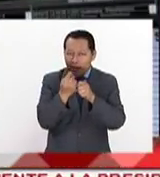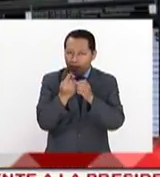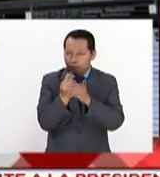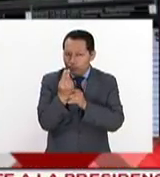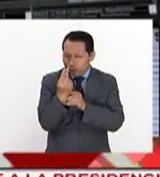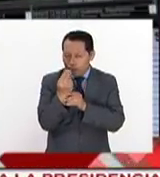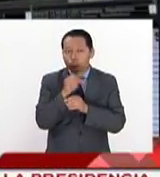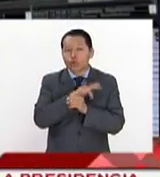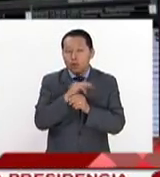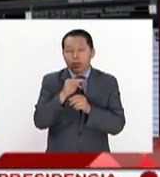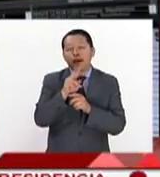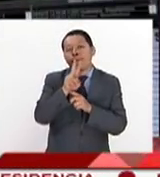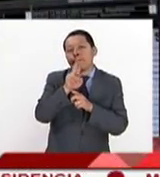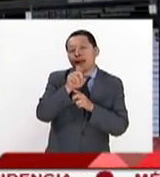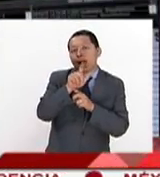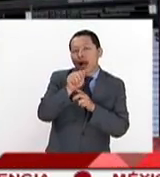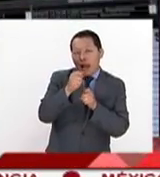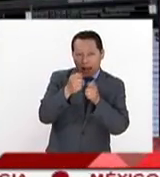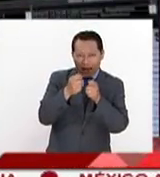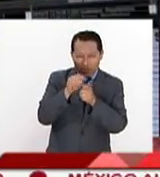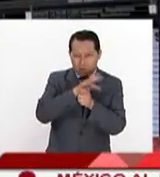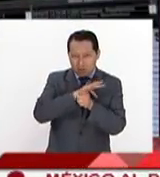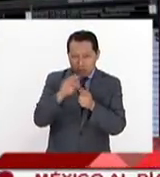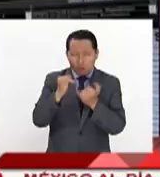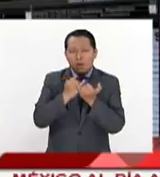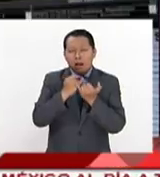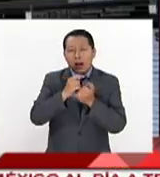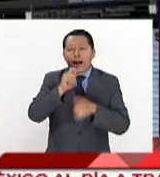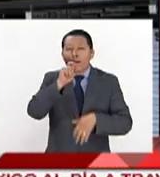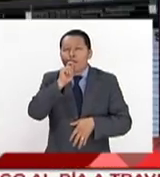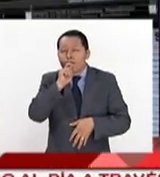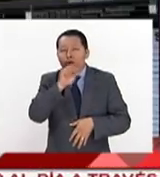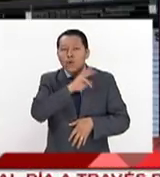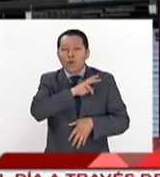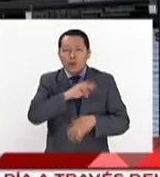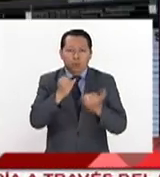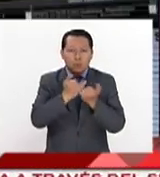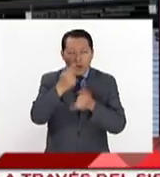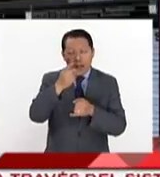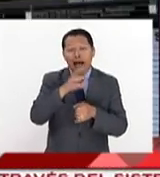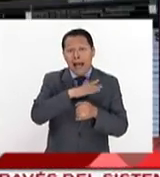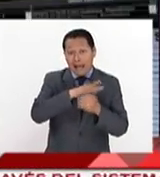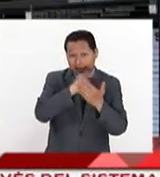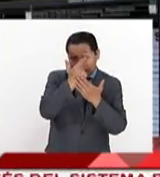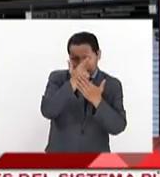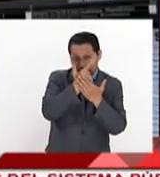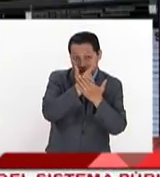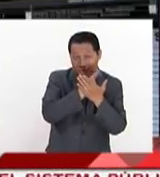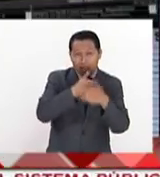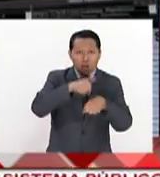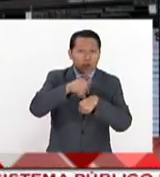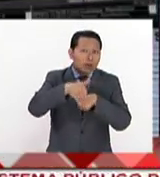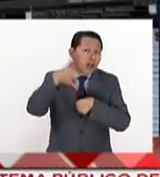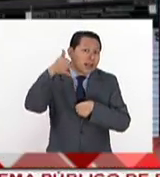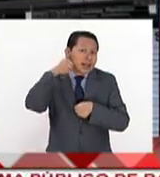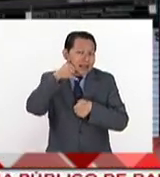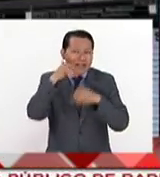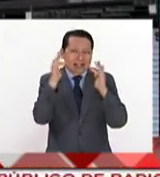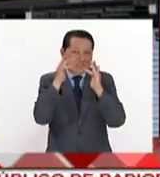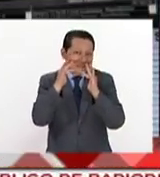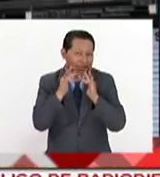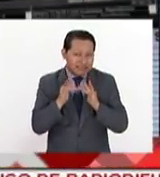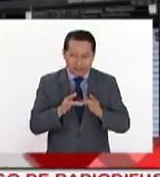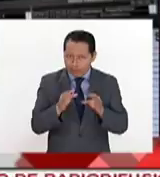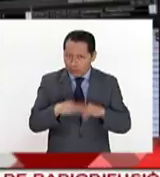vela, un silbato y algo muy importante, un directorio familiar de puntos de contacto importante, y no solamente de